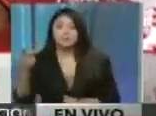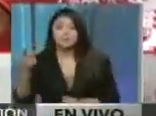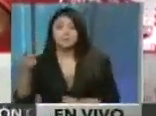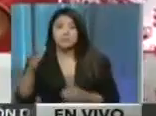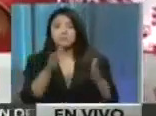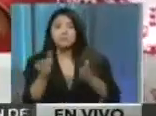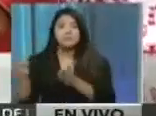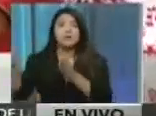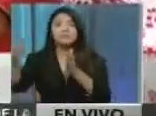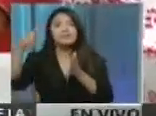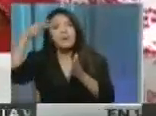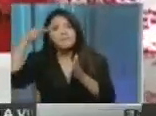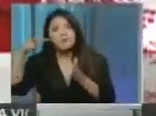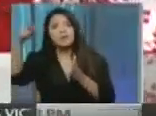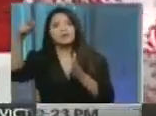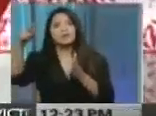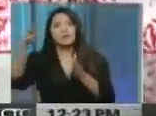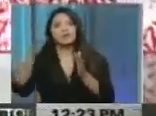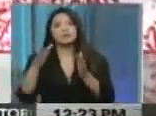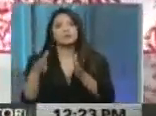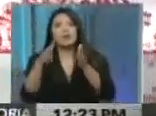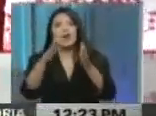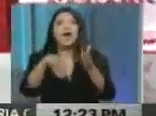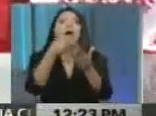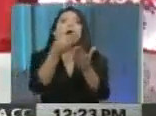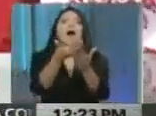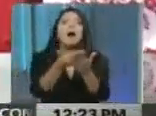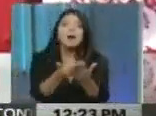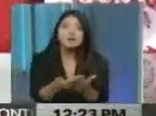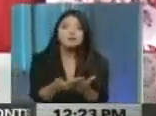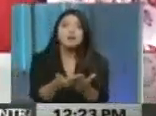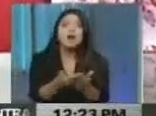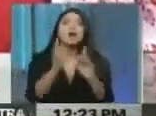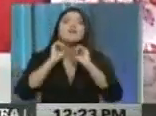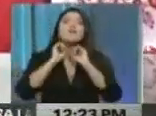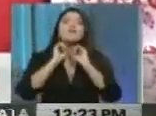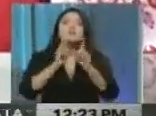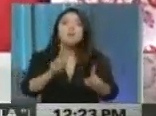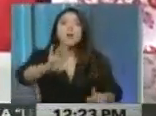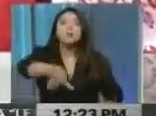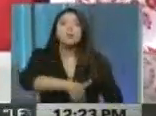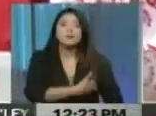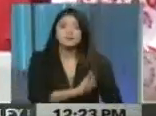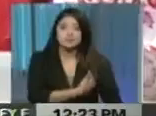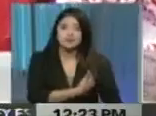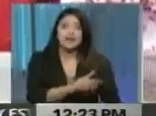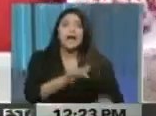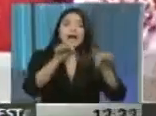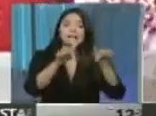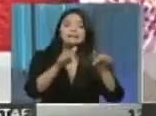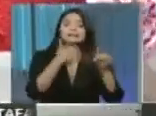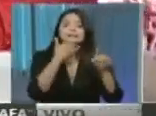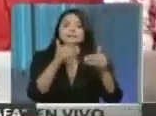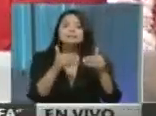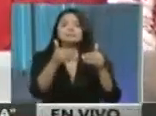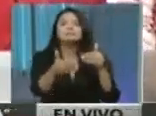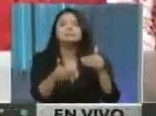la Avenida México, hasta la Avenida Universidad, allí más